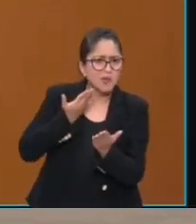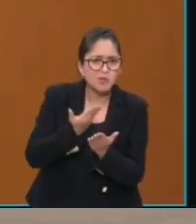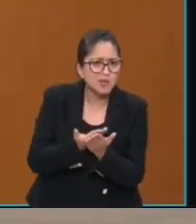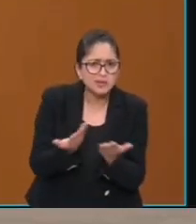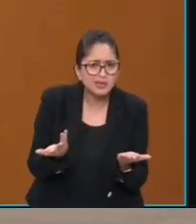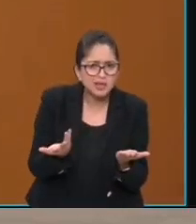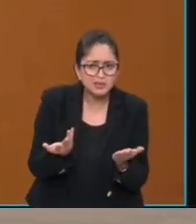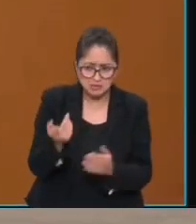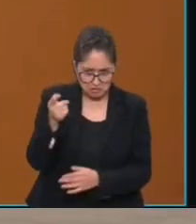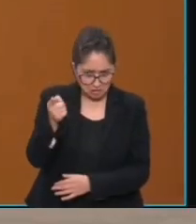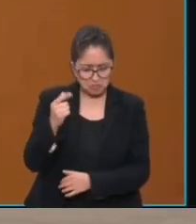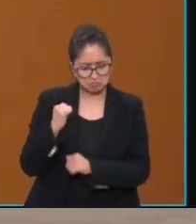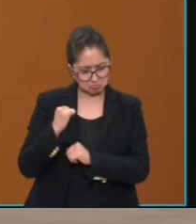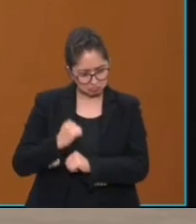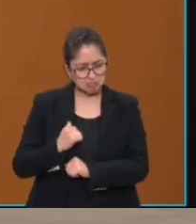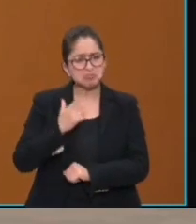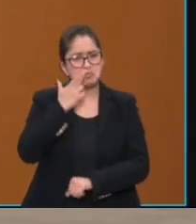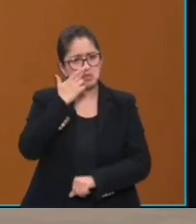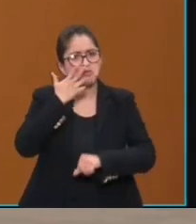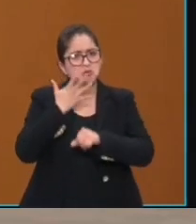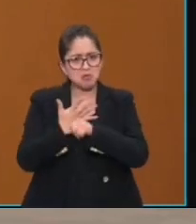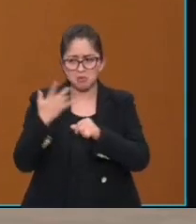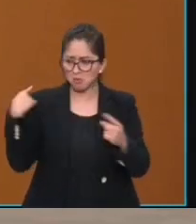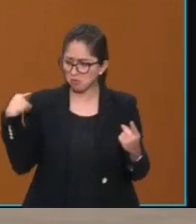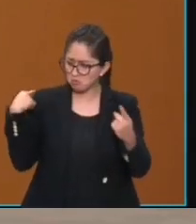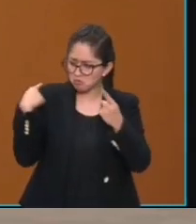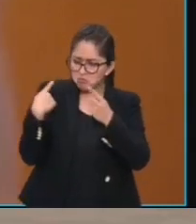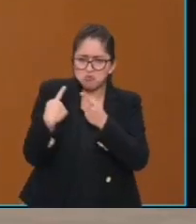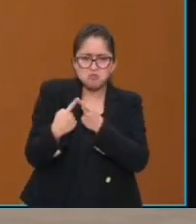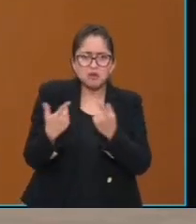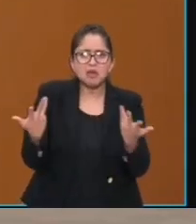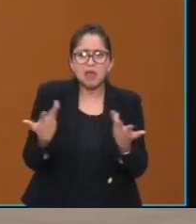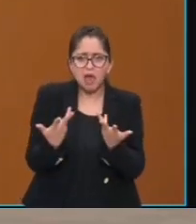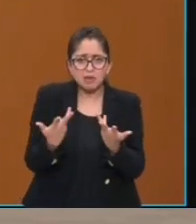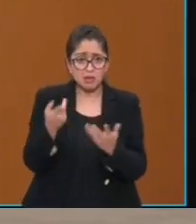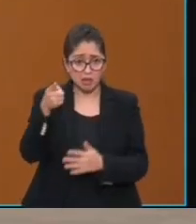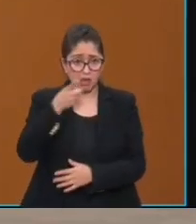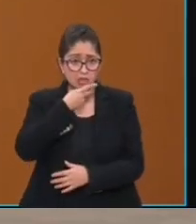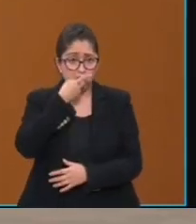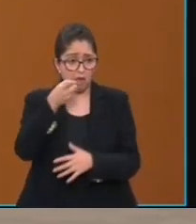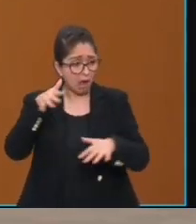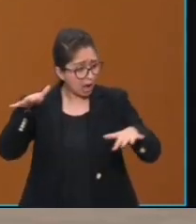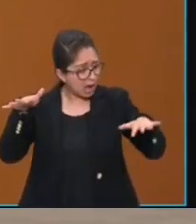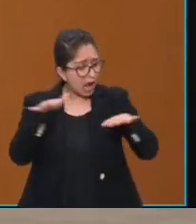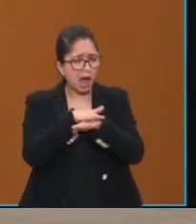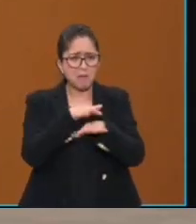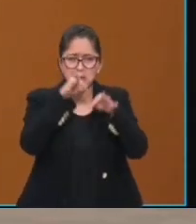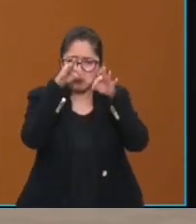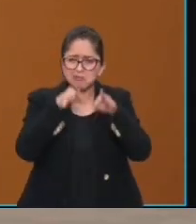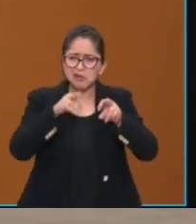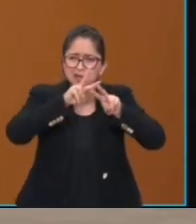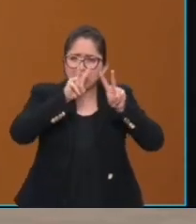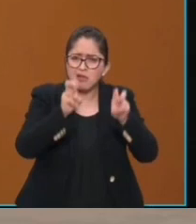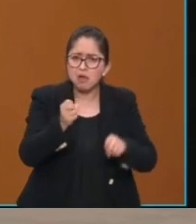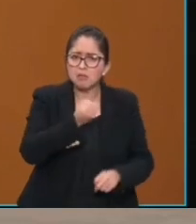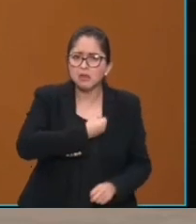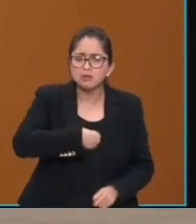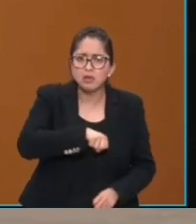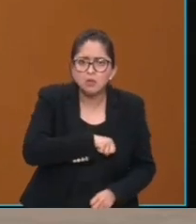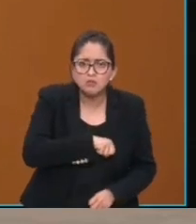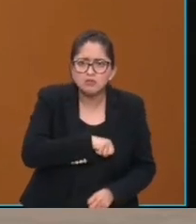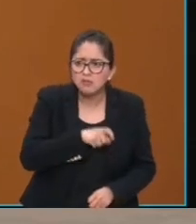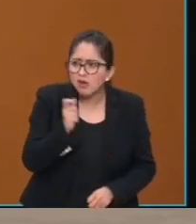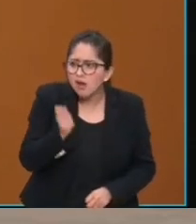realmente tomar responsabilidad sobre lo que ha pasado en este periodo. Dijeron que iban a transformar el sistema de salud y lo que han hecho